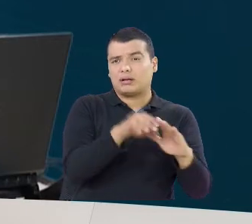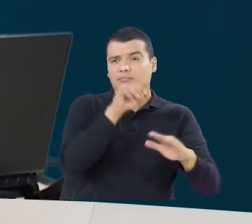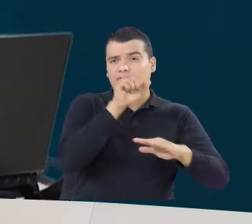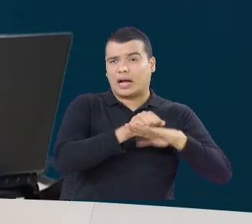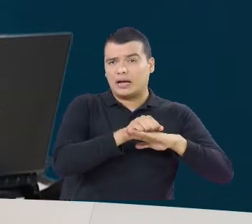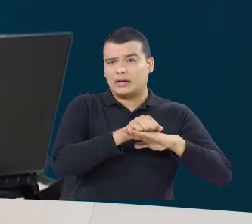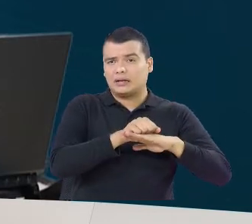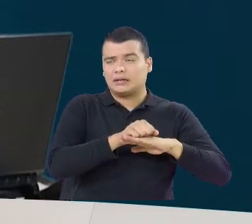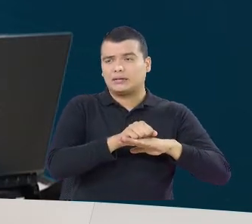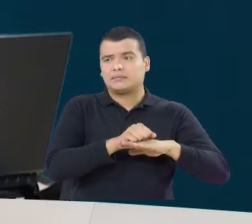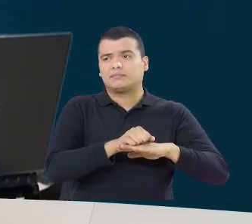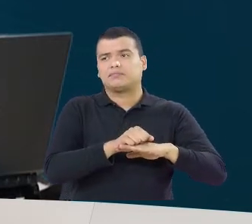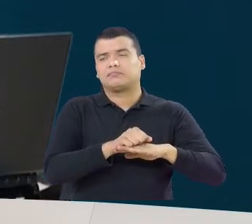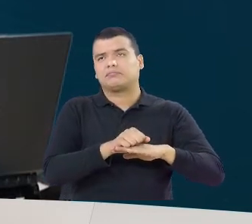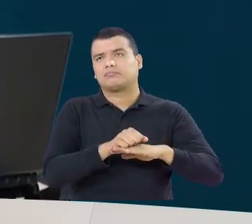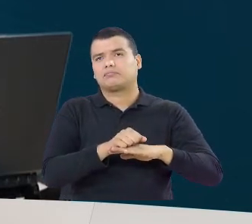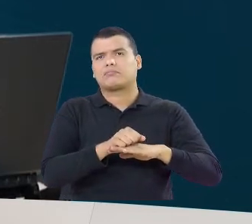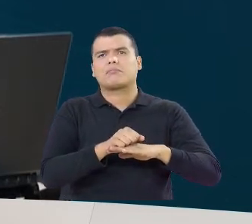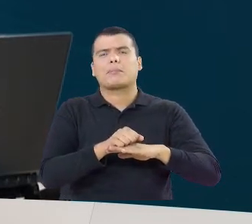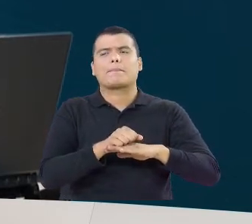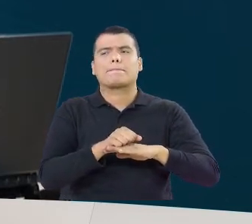bien sea por ejemplo